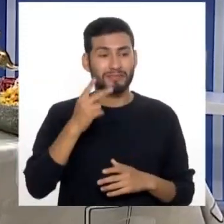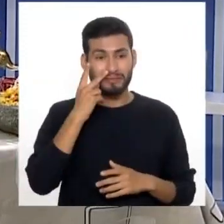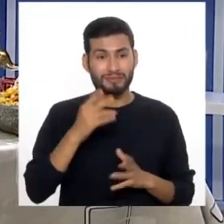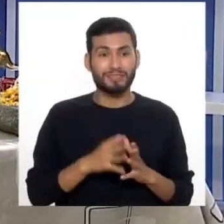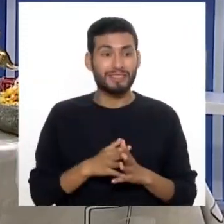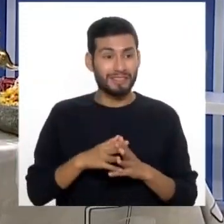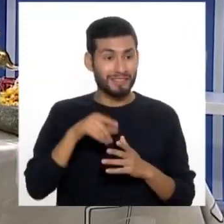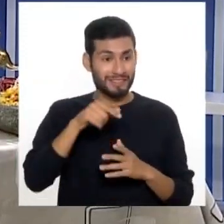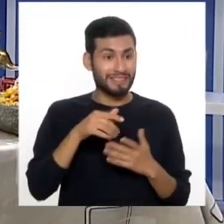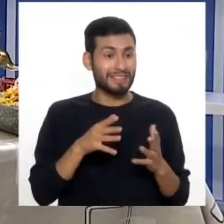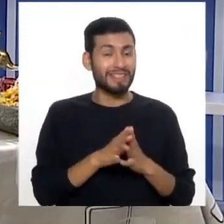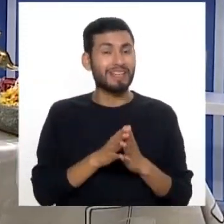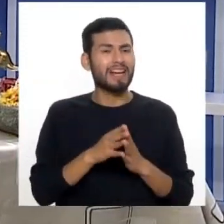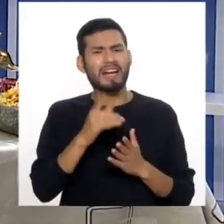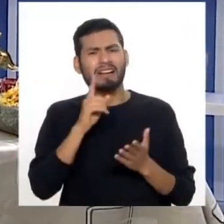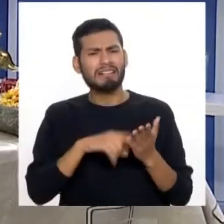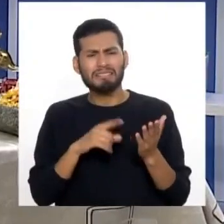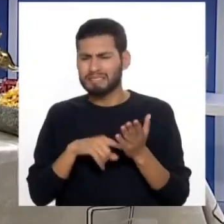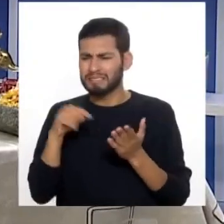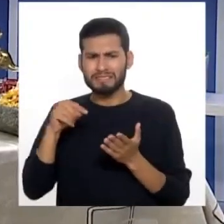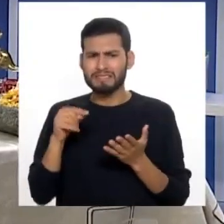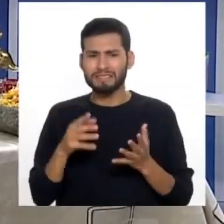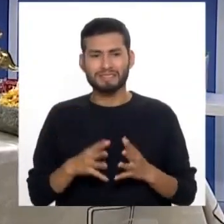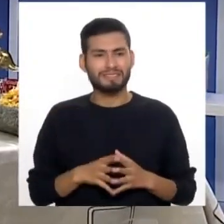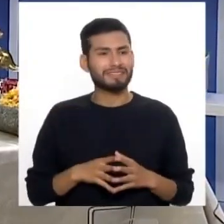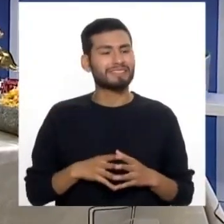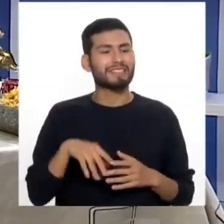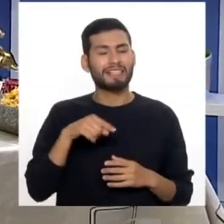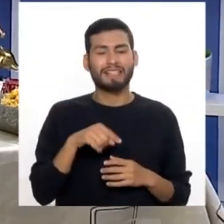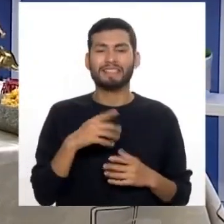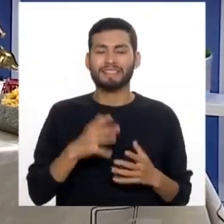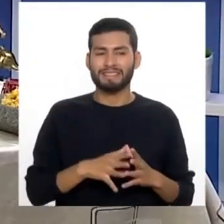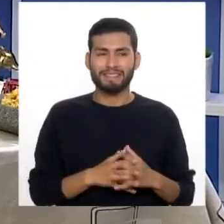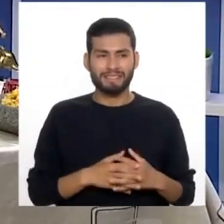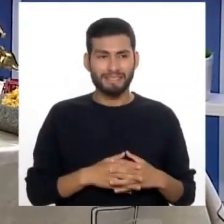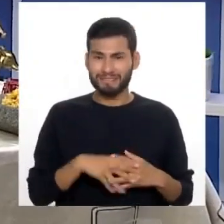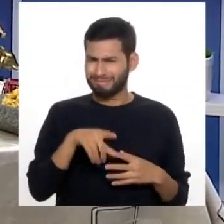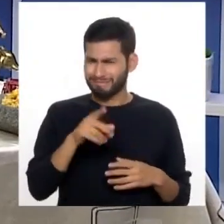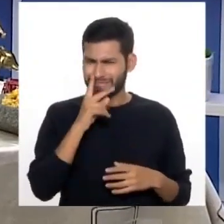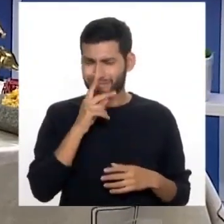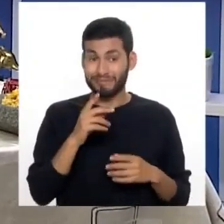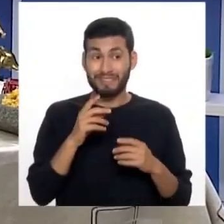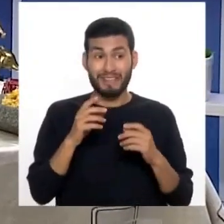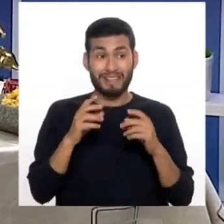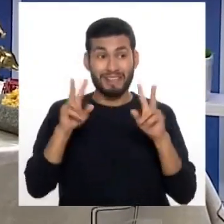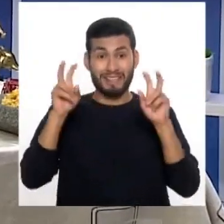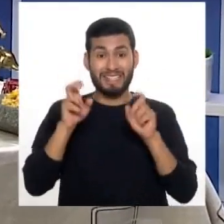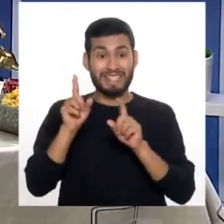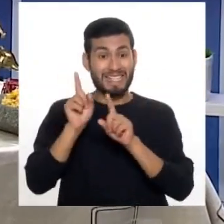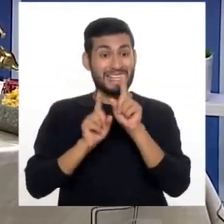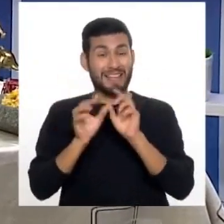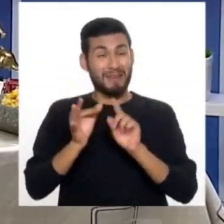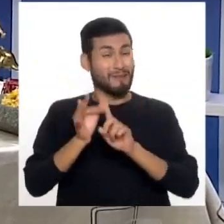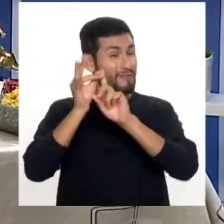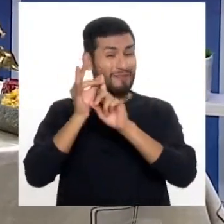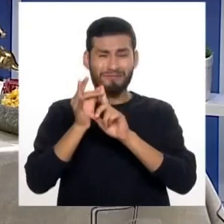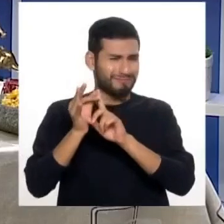todas maneras. ¿Qué es lo que tenemos acá? Aquí tenemos, no sé si la estrella, pero es el